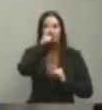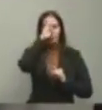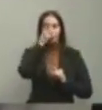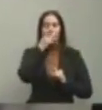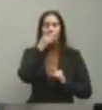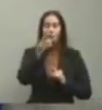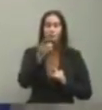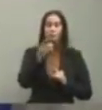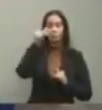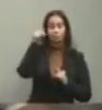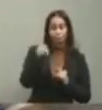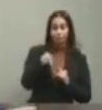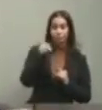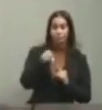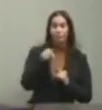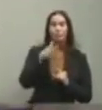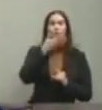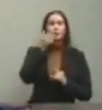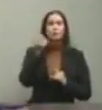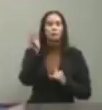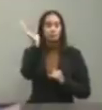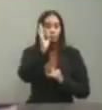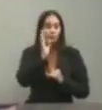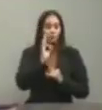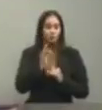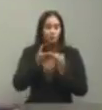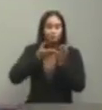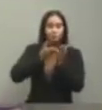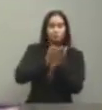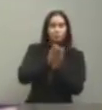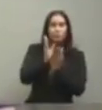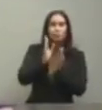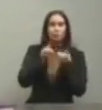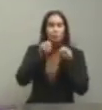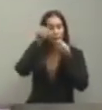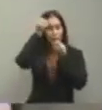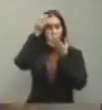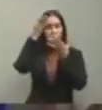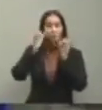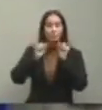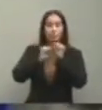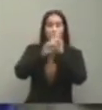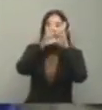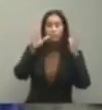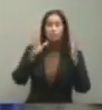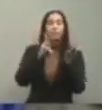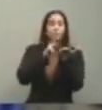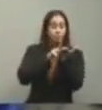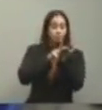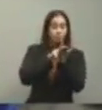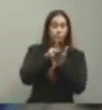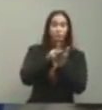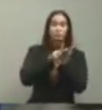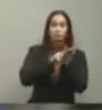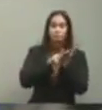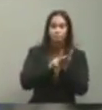de los dominicanos y la mejor manera es transmitiendo información fidedigna